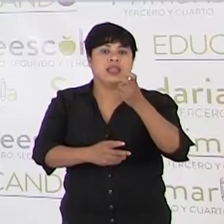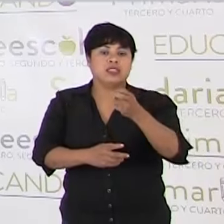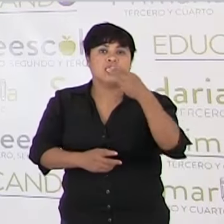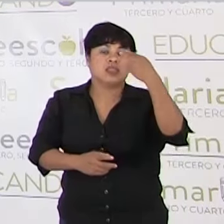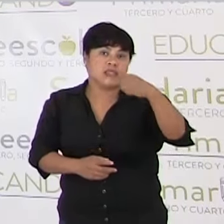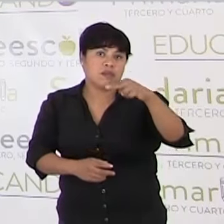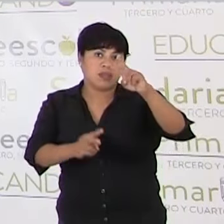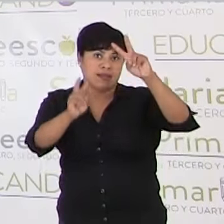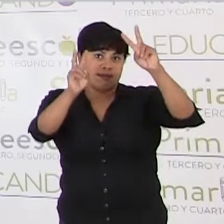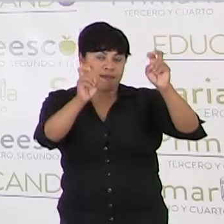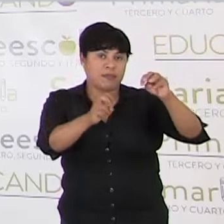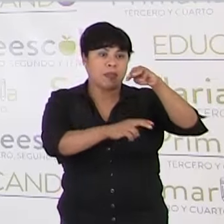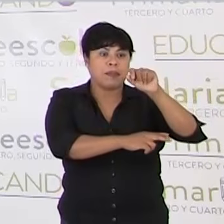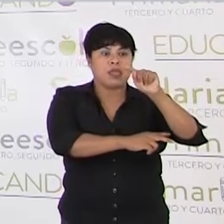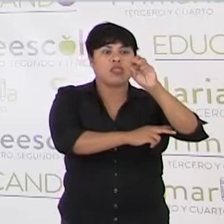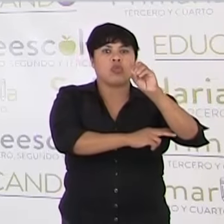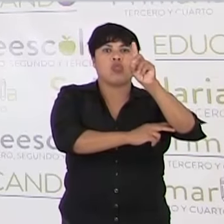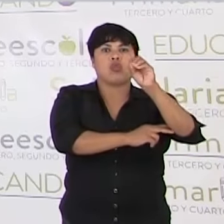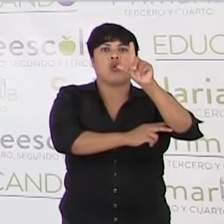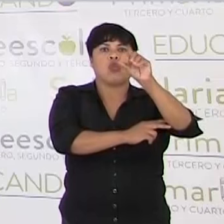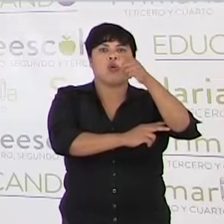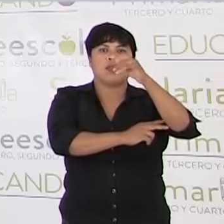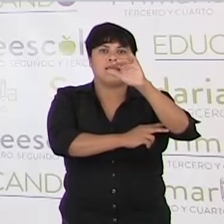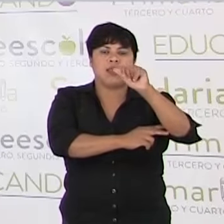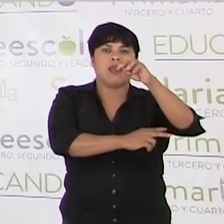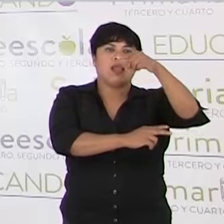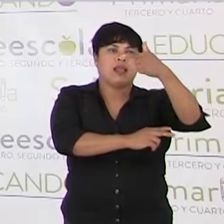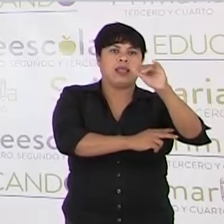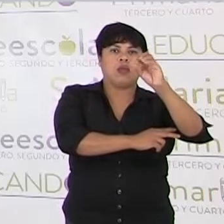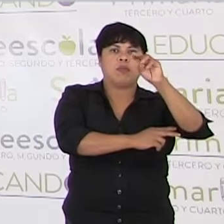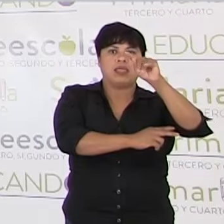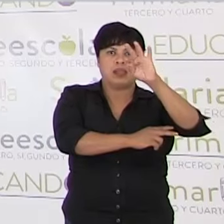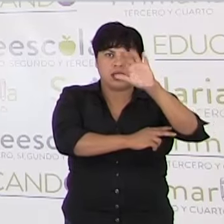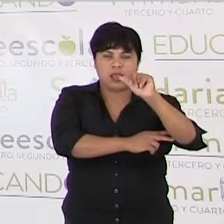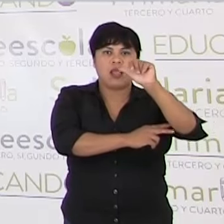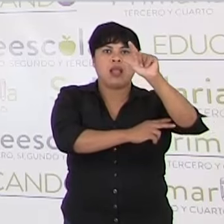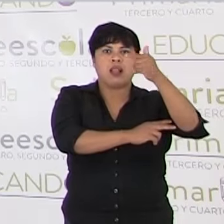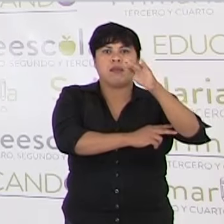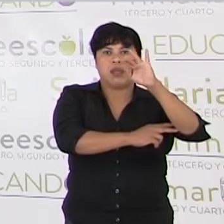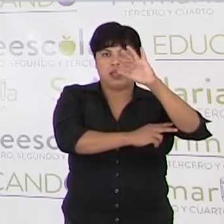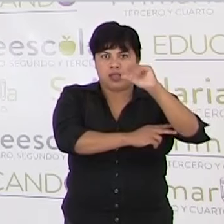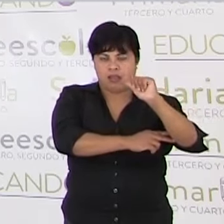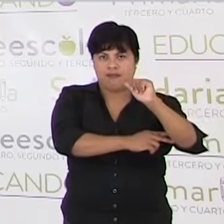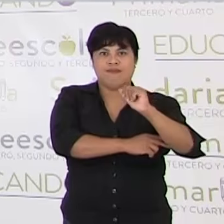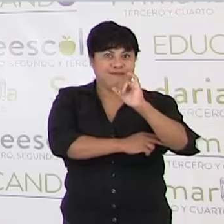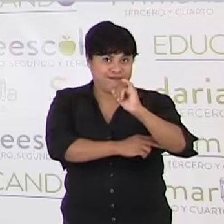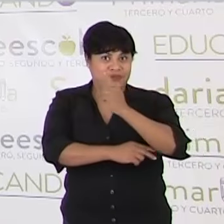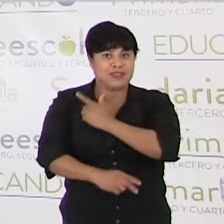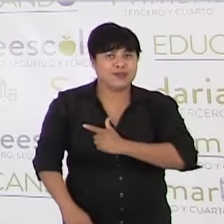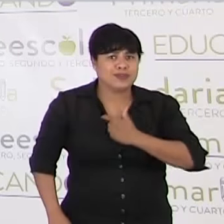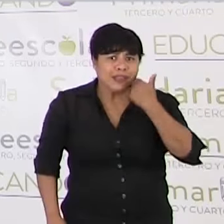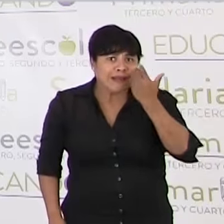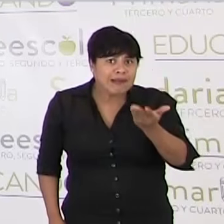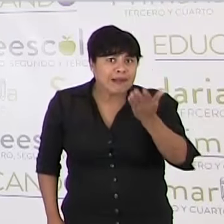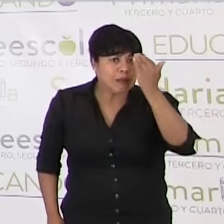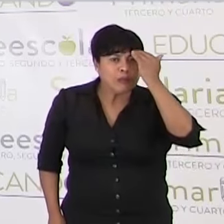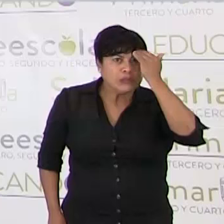¿sí?, metodología geométrica algebraica, ¿sí? ¿Les parece? ¿Les gustaría